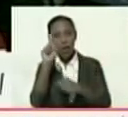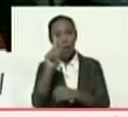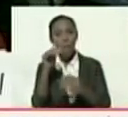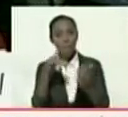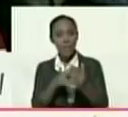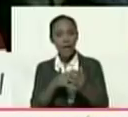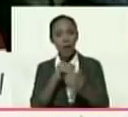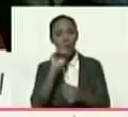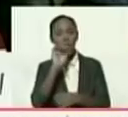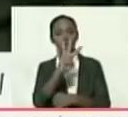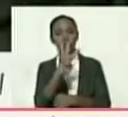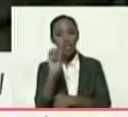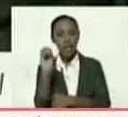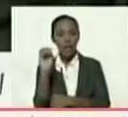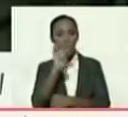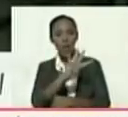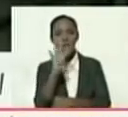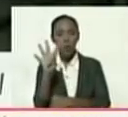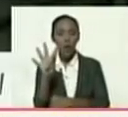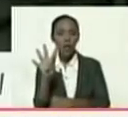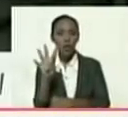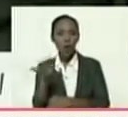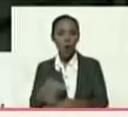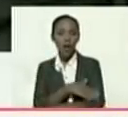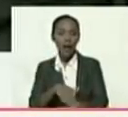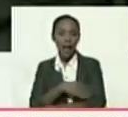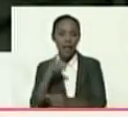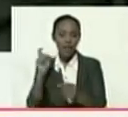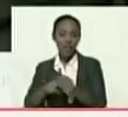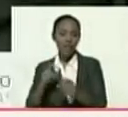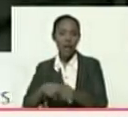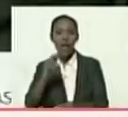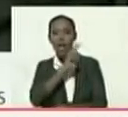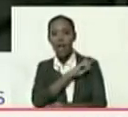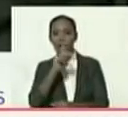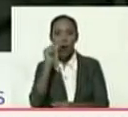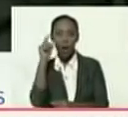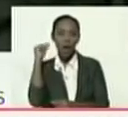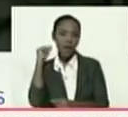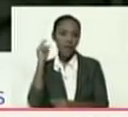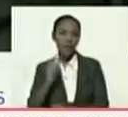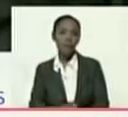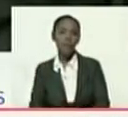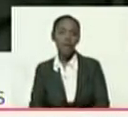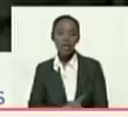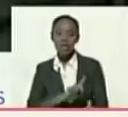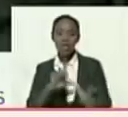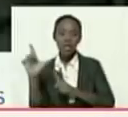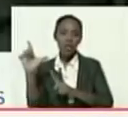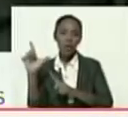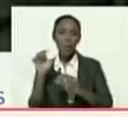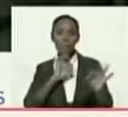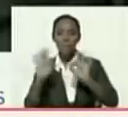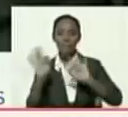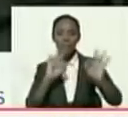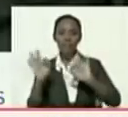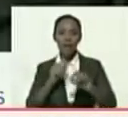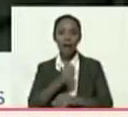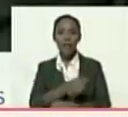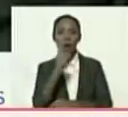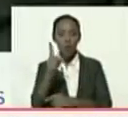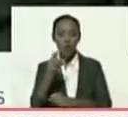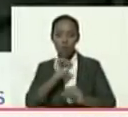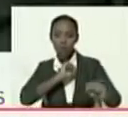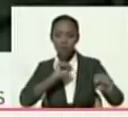291.844 calles registradas con jefe o jefa, listo para cada uno de ellos